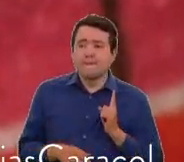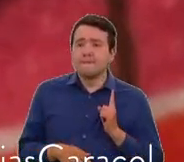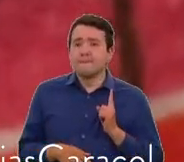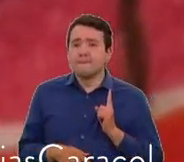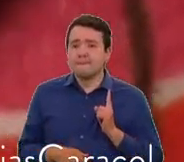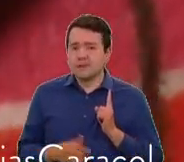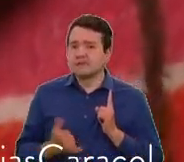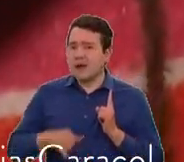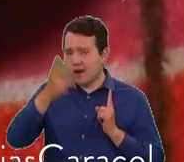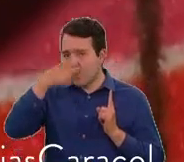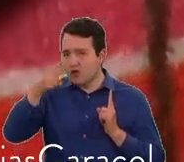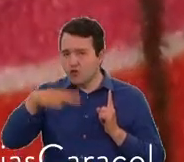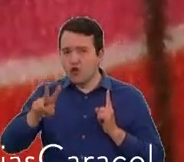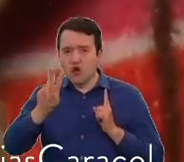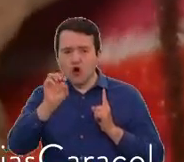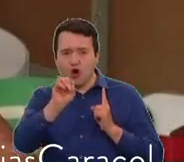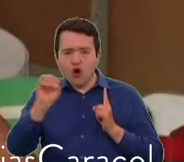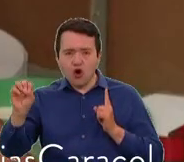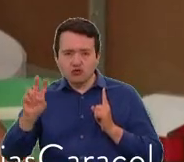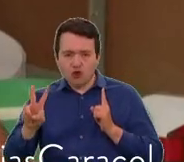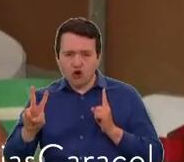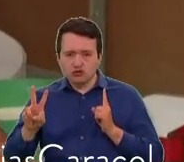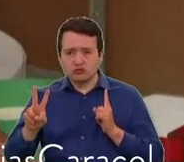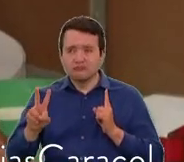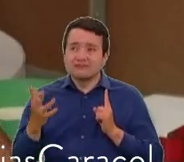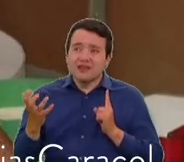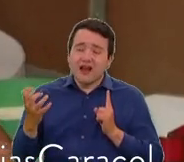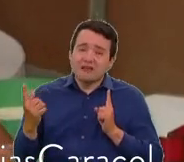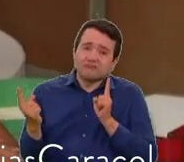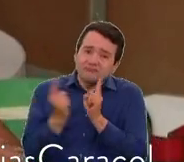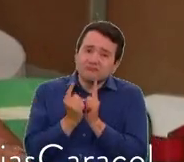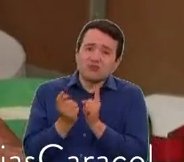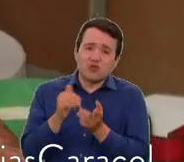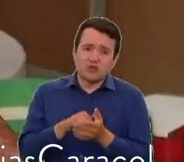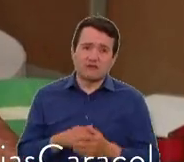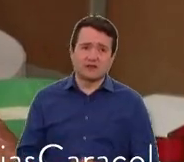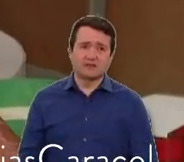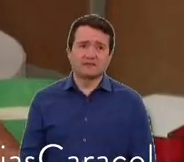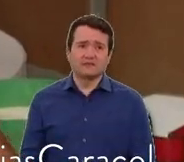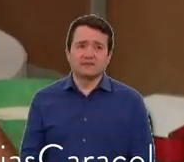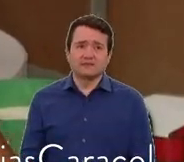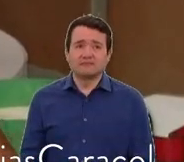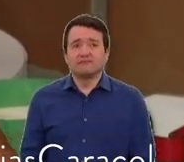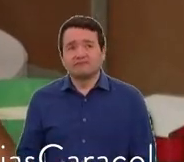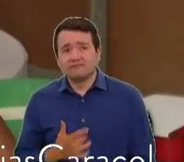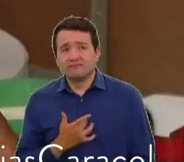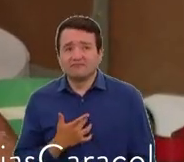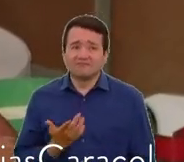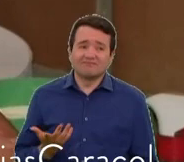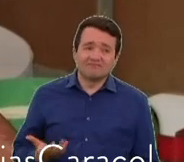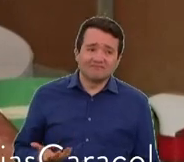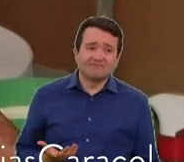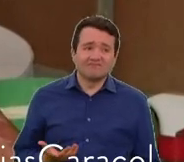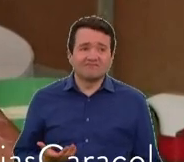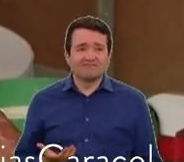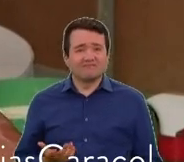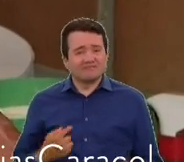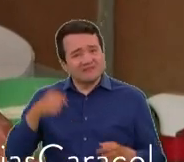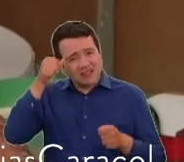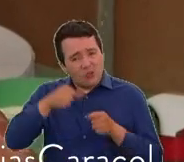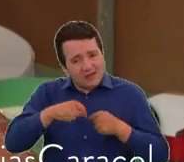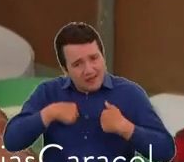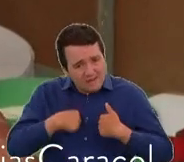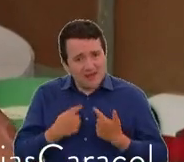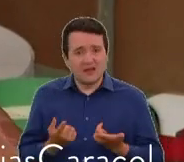dio la vida. Yo les pido por favor que se acuerden, de que yo todavía existo. Que sea que ya no puedo